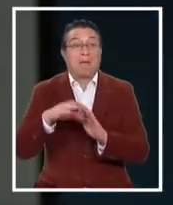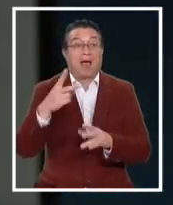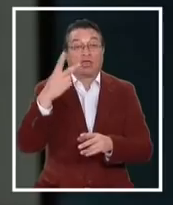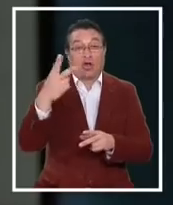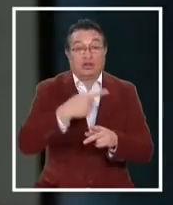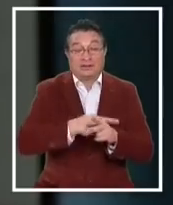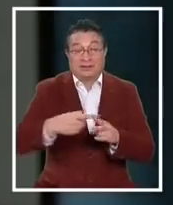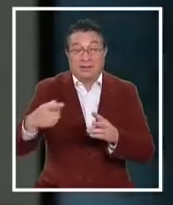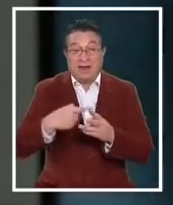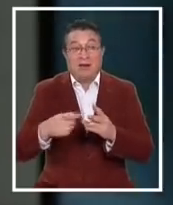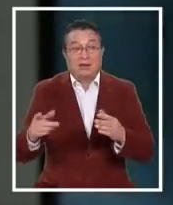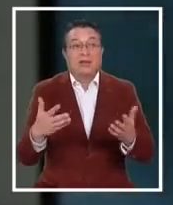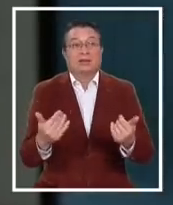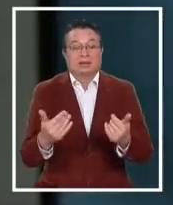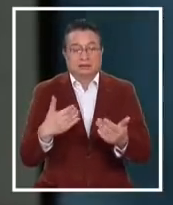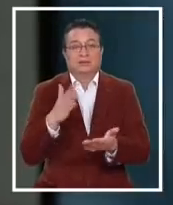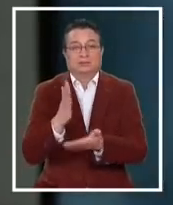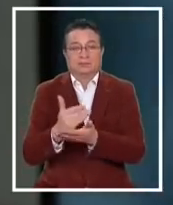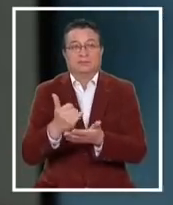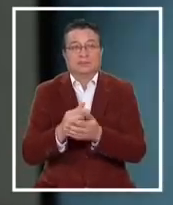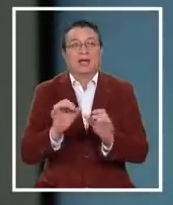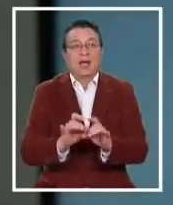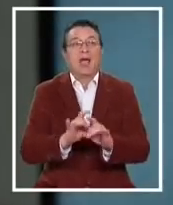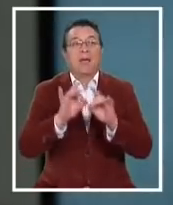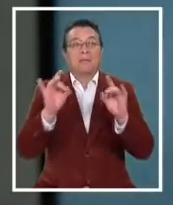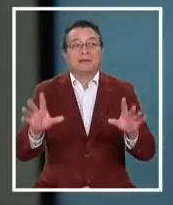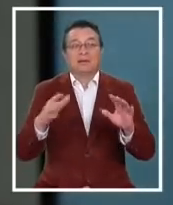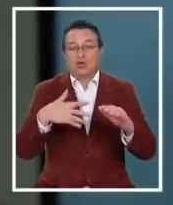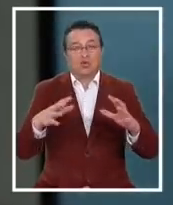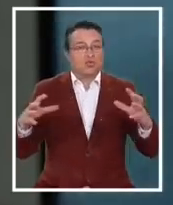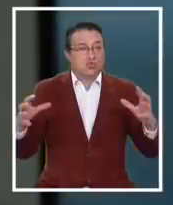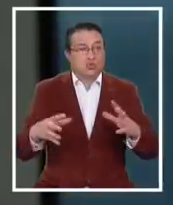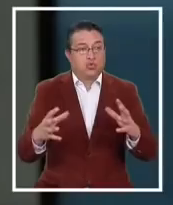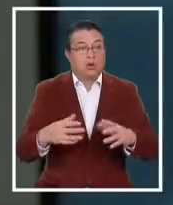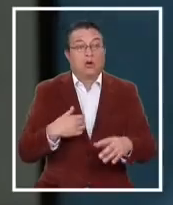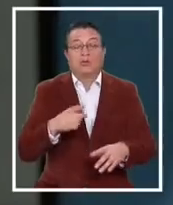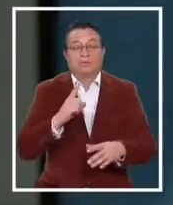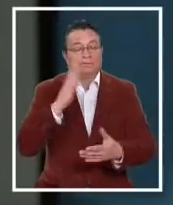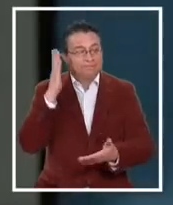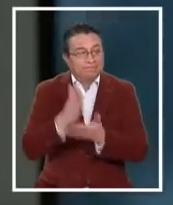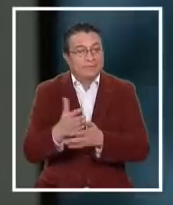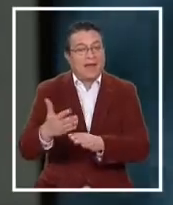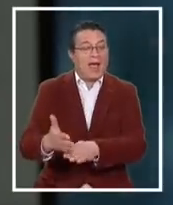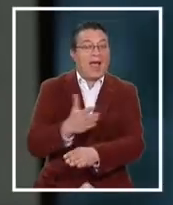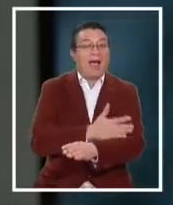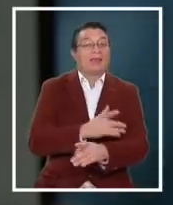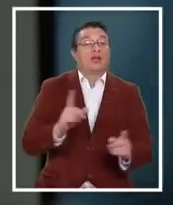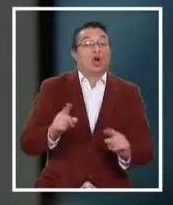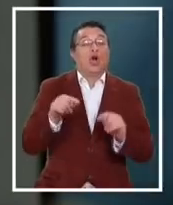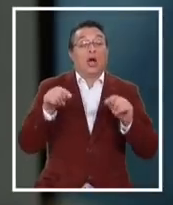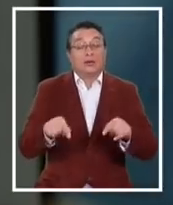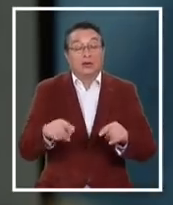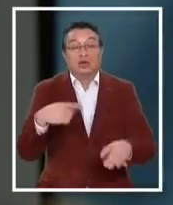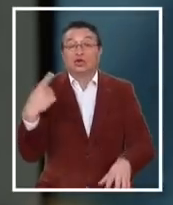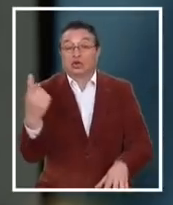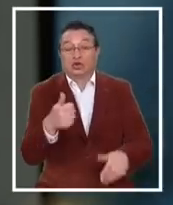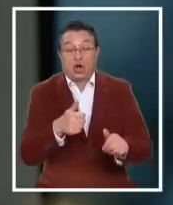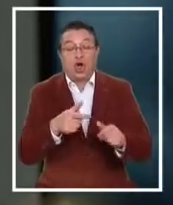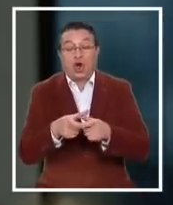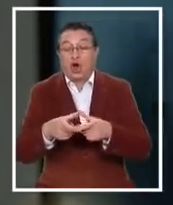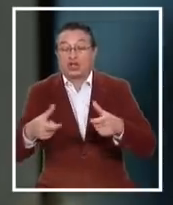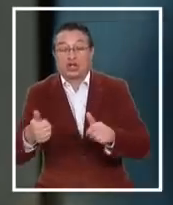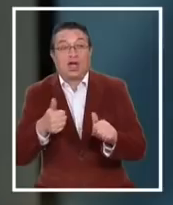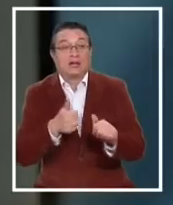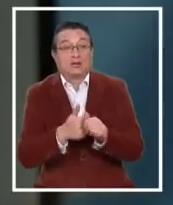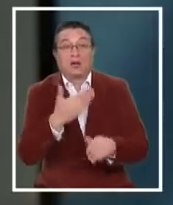2 semanas, requiere de medidas también extraordinarias igual de duras, que no fueron tomadas antes. Bueno, aquí están los consejos asesores, están